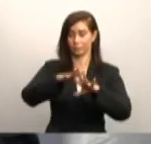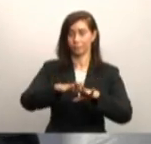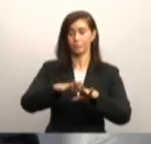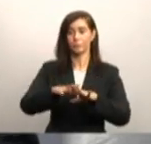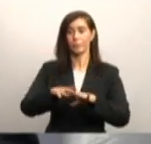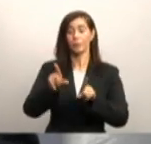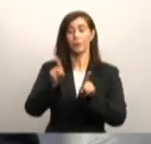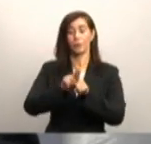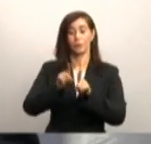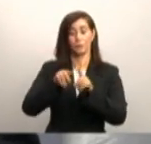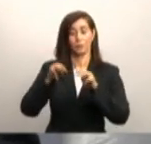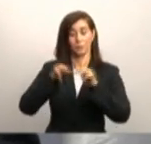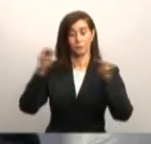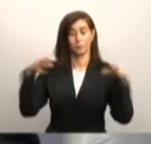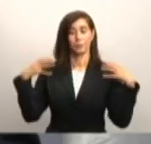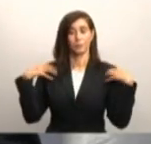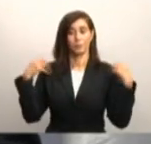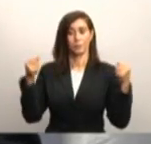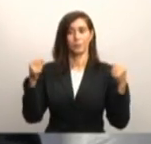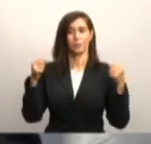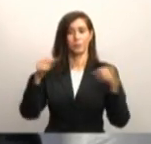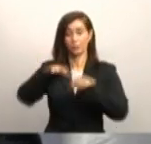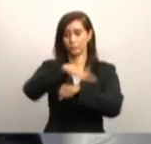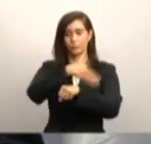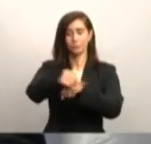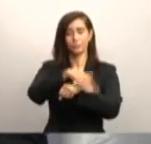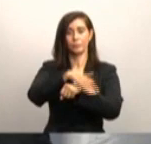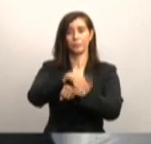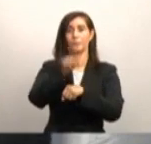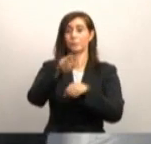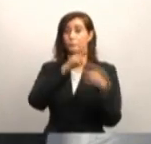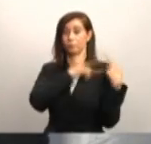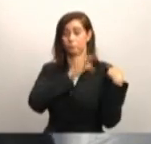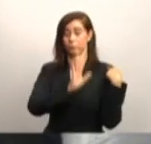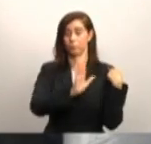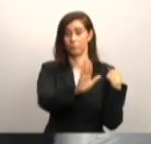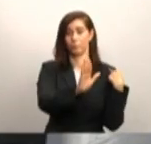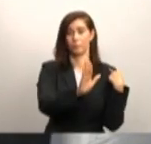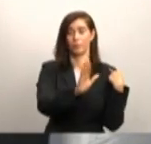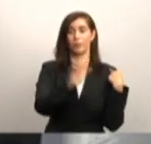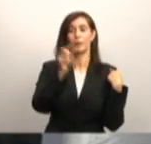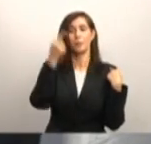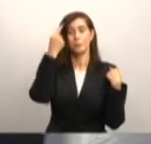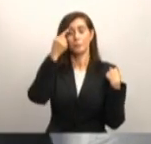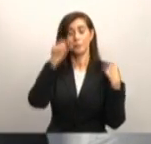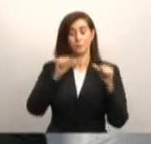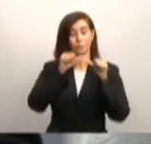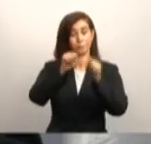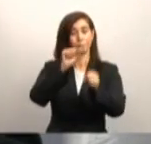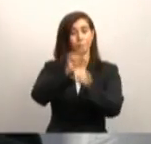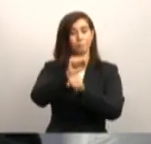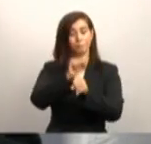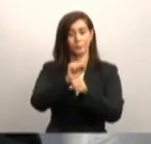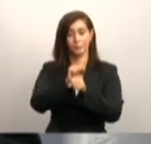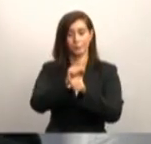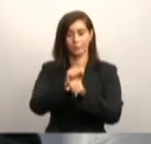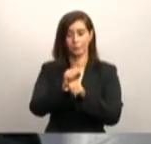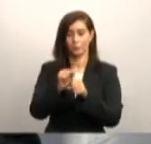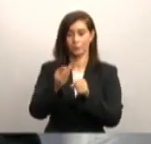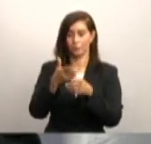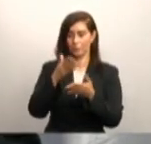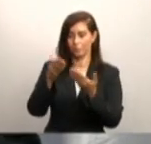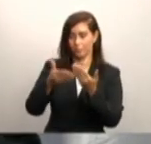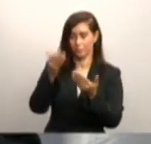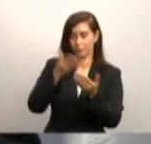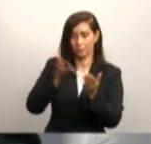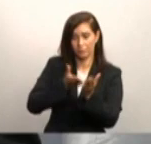de Obras Públicas creo es el responsable y que ha estado pues trabajando y ha habilitado la